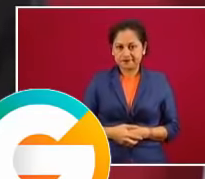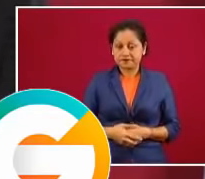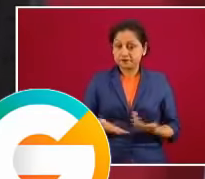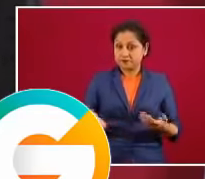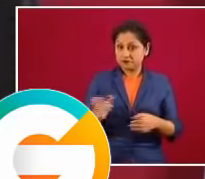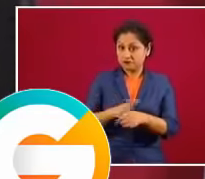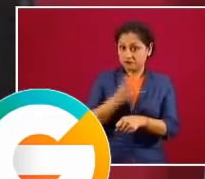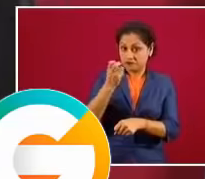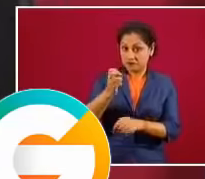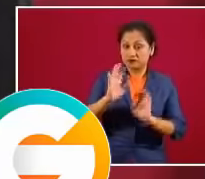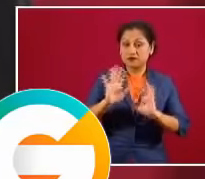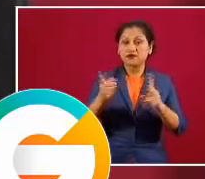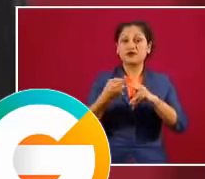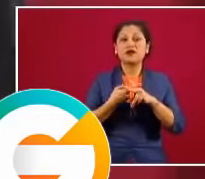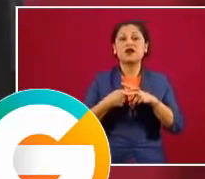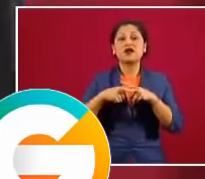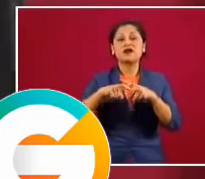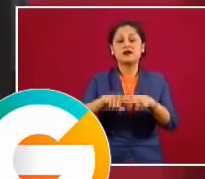con